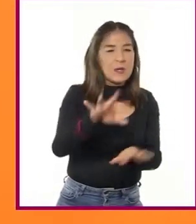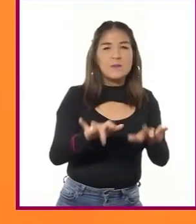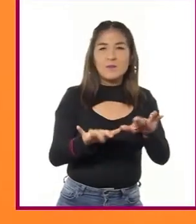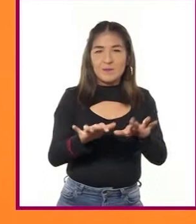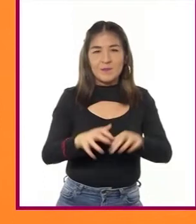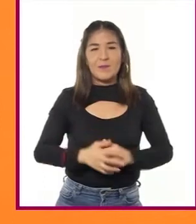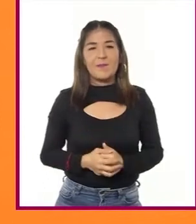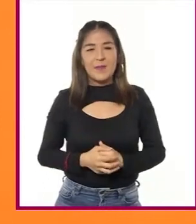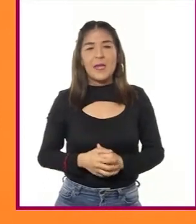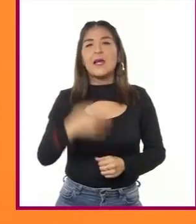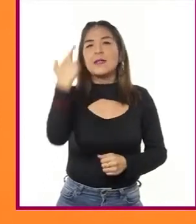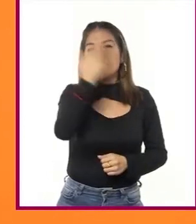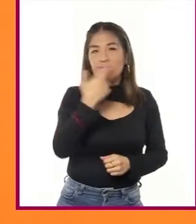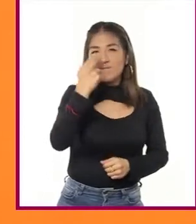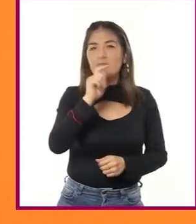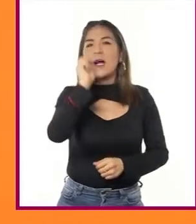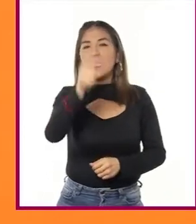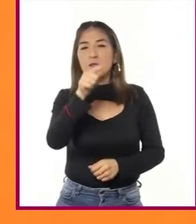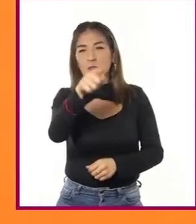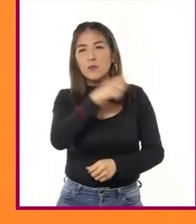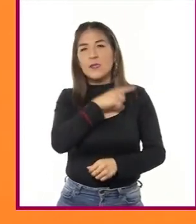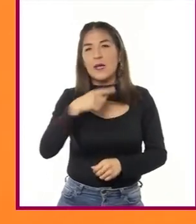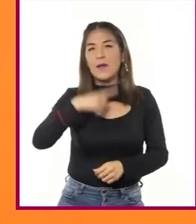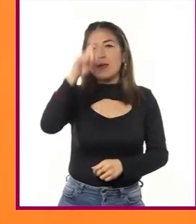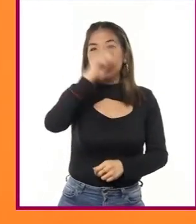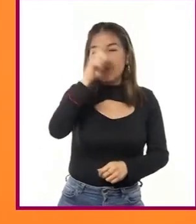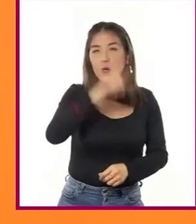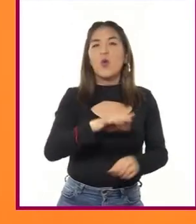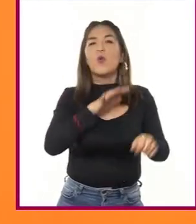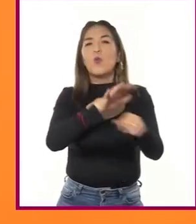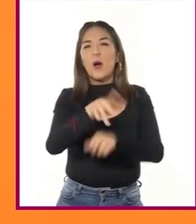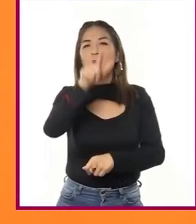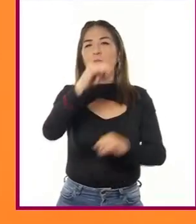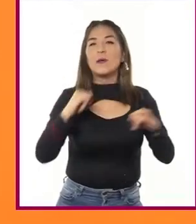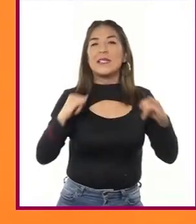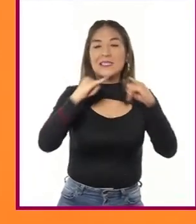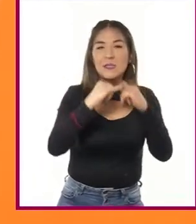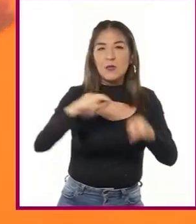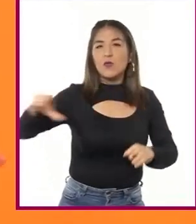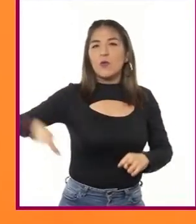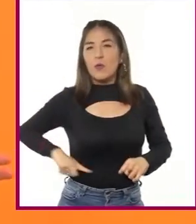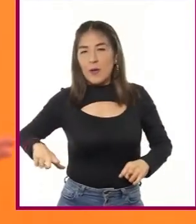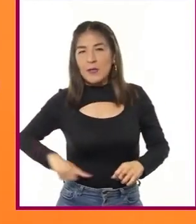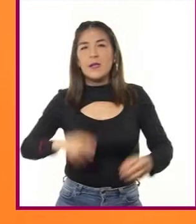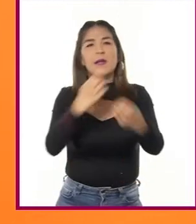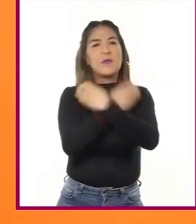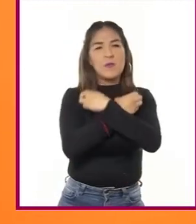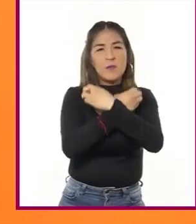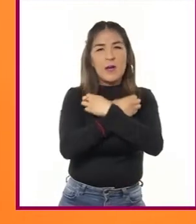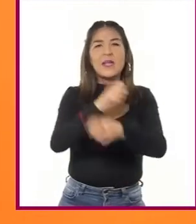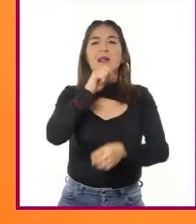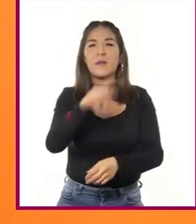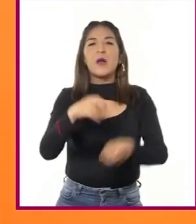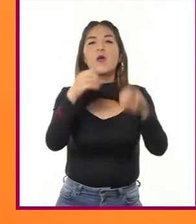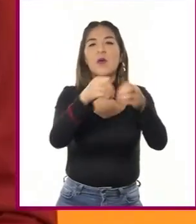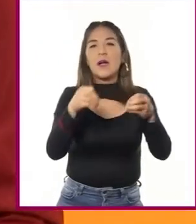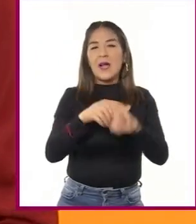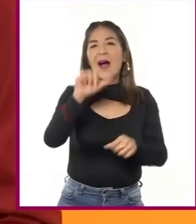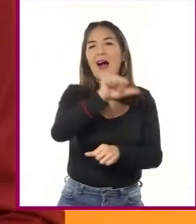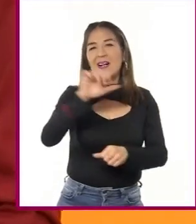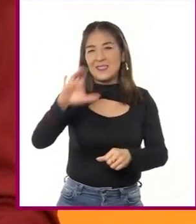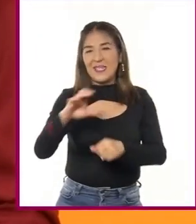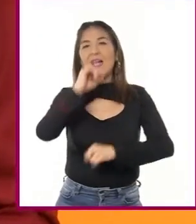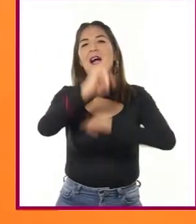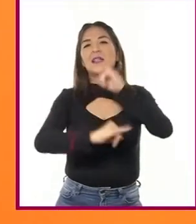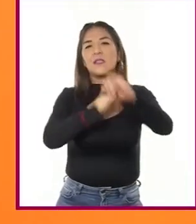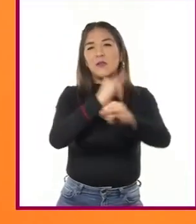Lo recomendable es visitar sitios web de instituciones educativas, de gobierno y organizaciones nacionales e